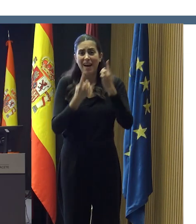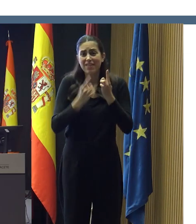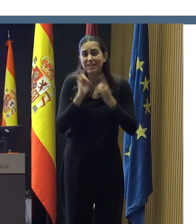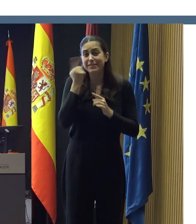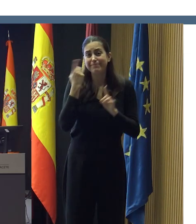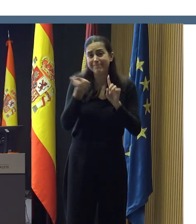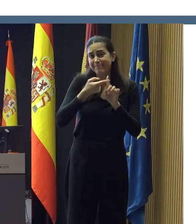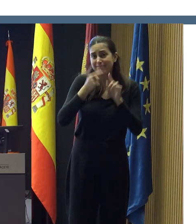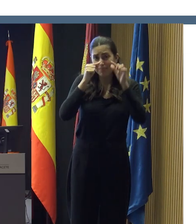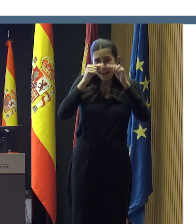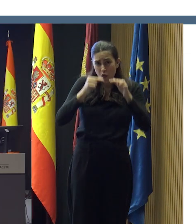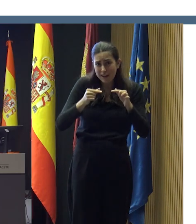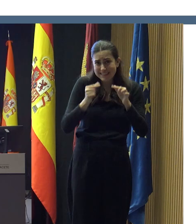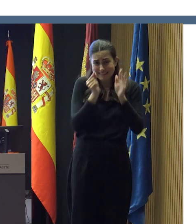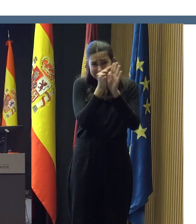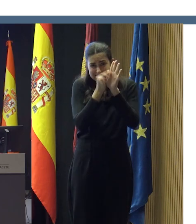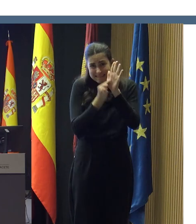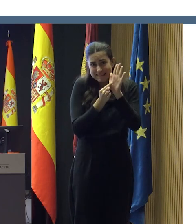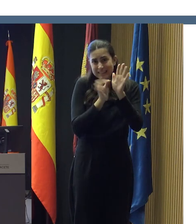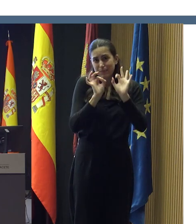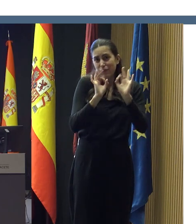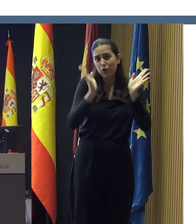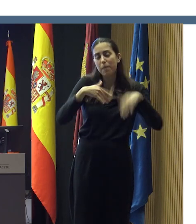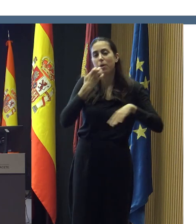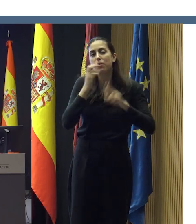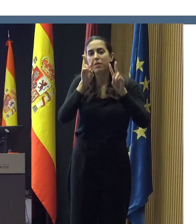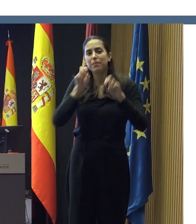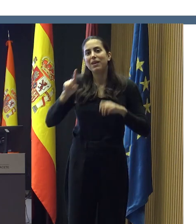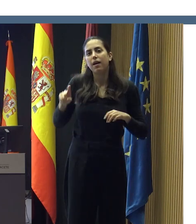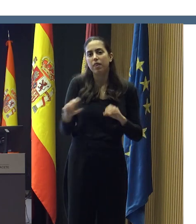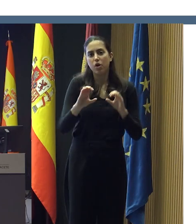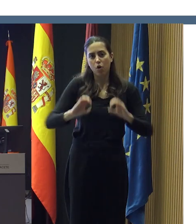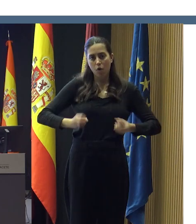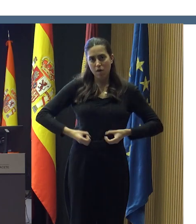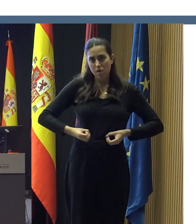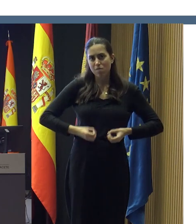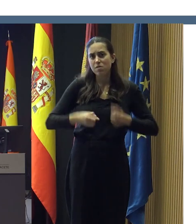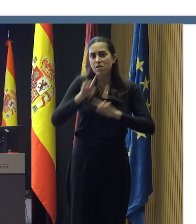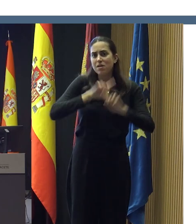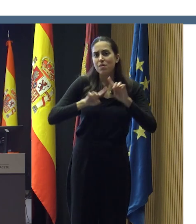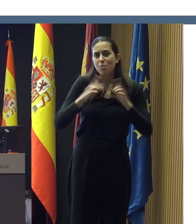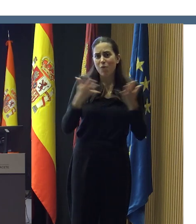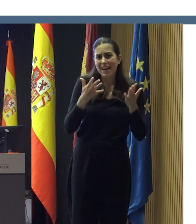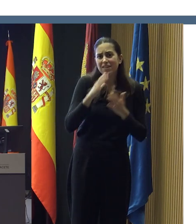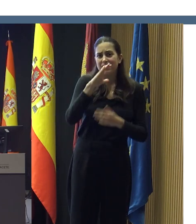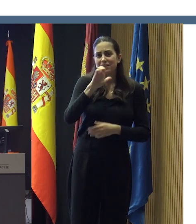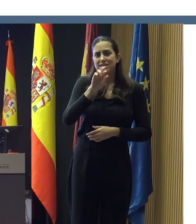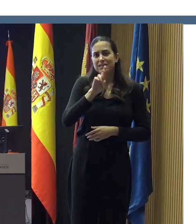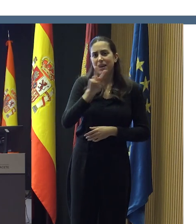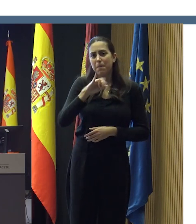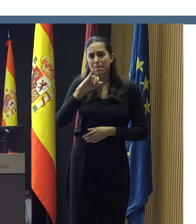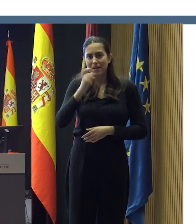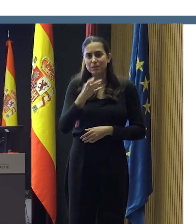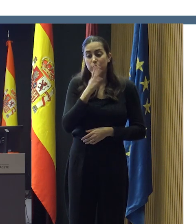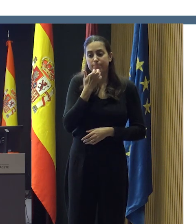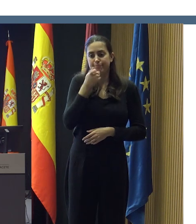temprana. De hecho, el cáncer de ovario, por ejemplo, es un problema muy, muy grave, el cáncer de ovario de cervix, porque una vez que la paciente acude